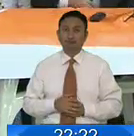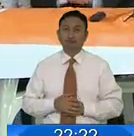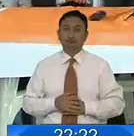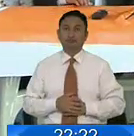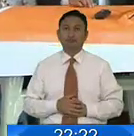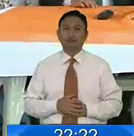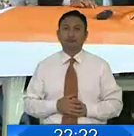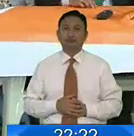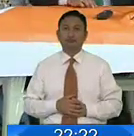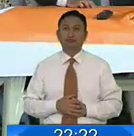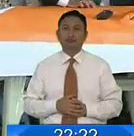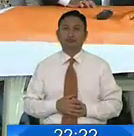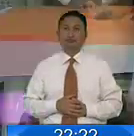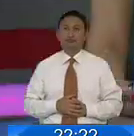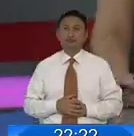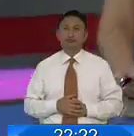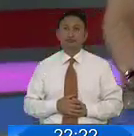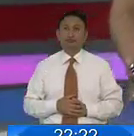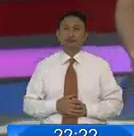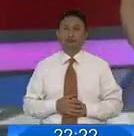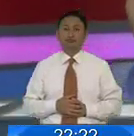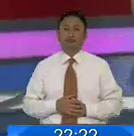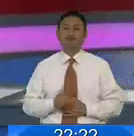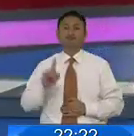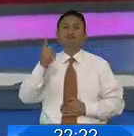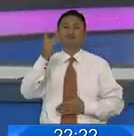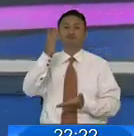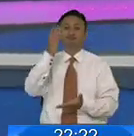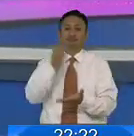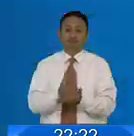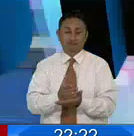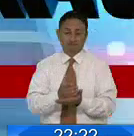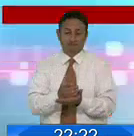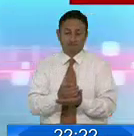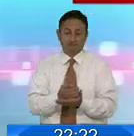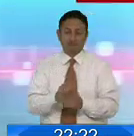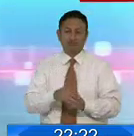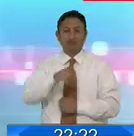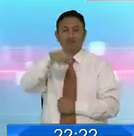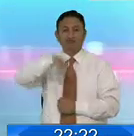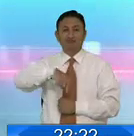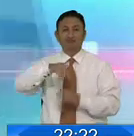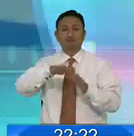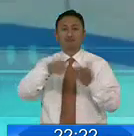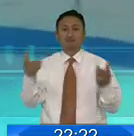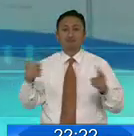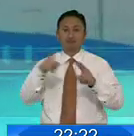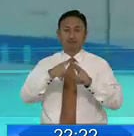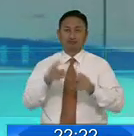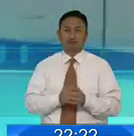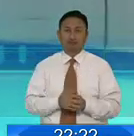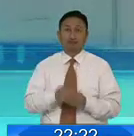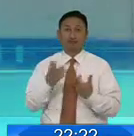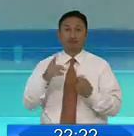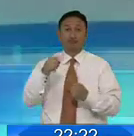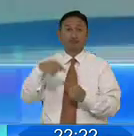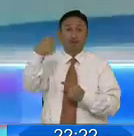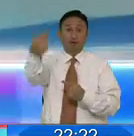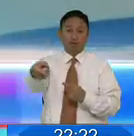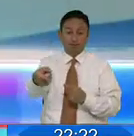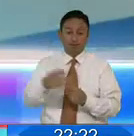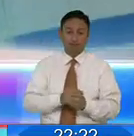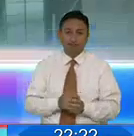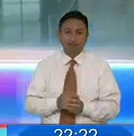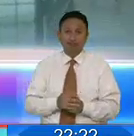héctor romero momento de nuestra primera pausa aquí en la emisión estelar del comercio tv más adelante una